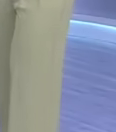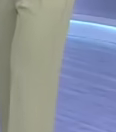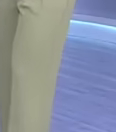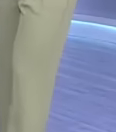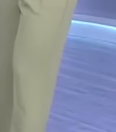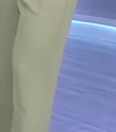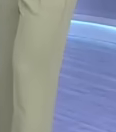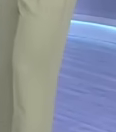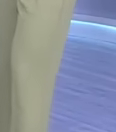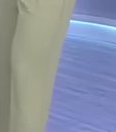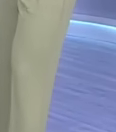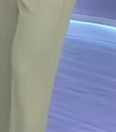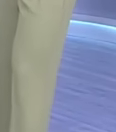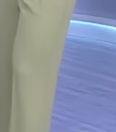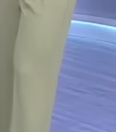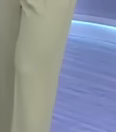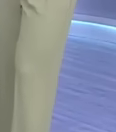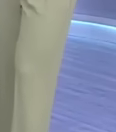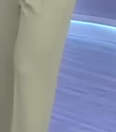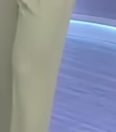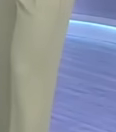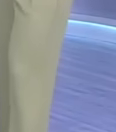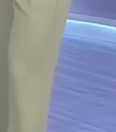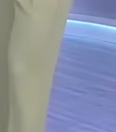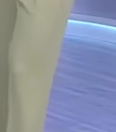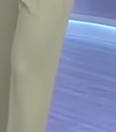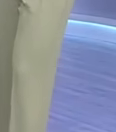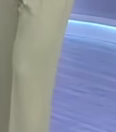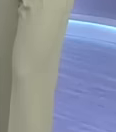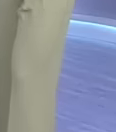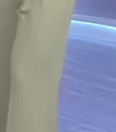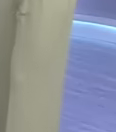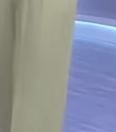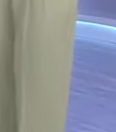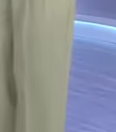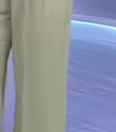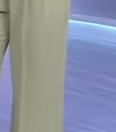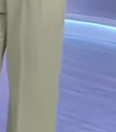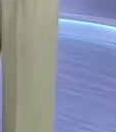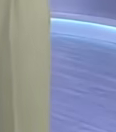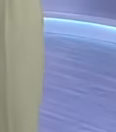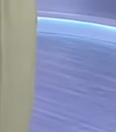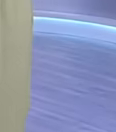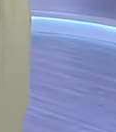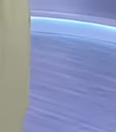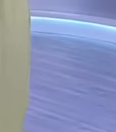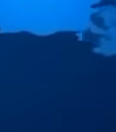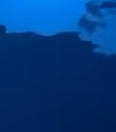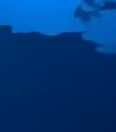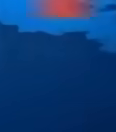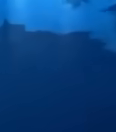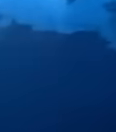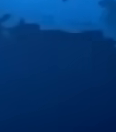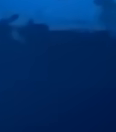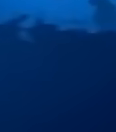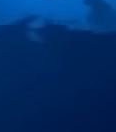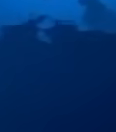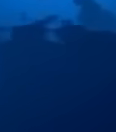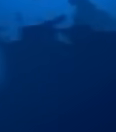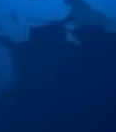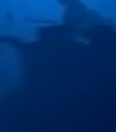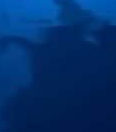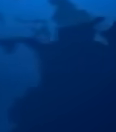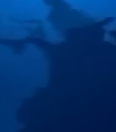avenida 49. En estos sectores no va a haber agua desde las 9 de la mañana hasta las 5 de la tarde.